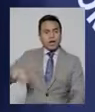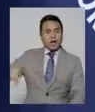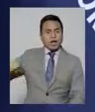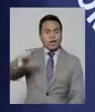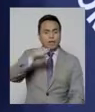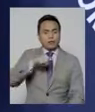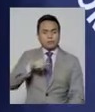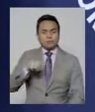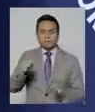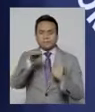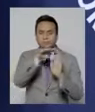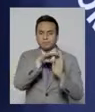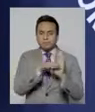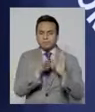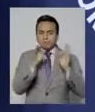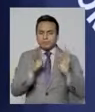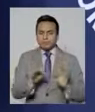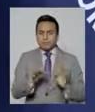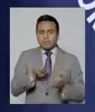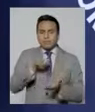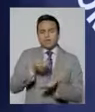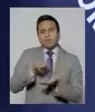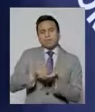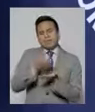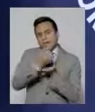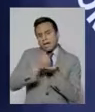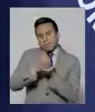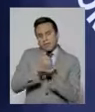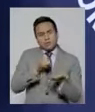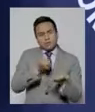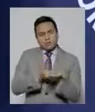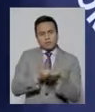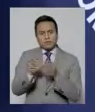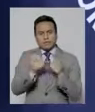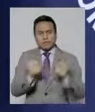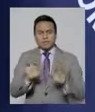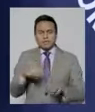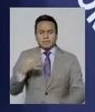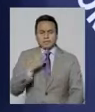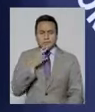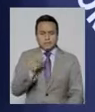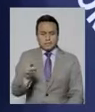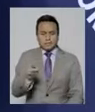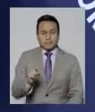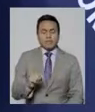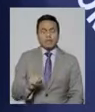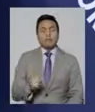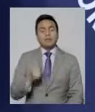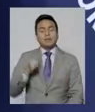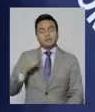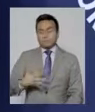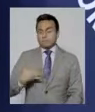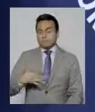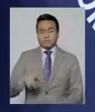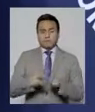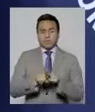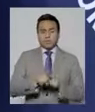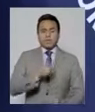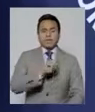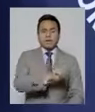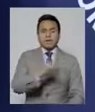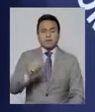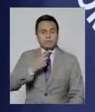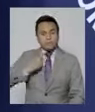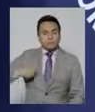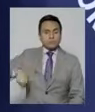con las medidas, con la compra de medicamentos, con la compra de sustancias esenciales. Es fundamental, fundamental que cada uno